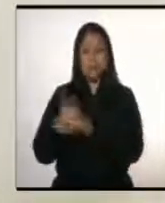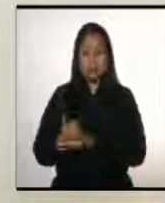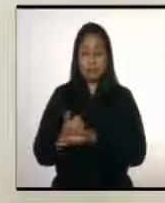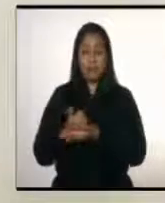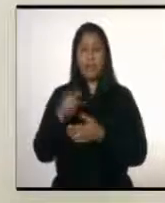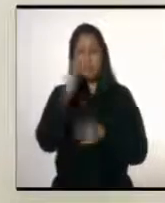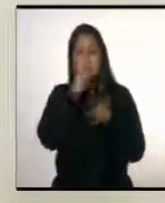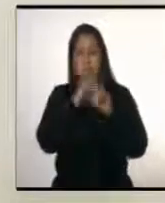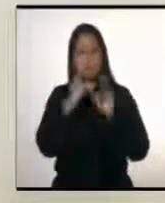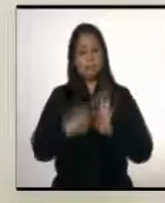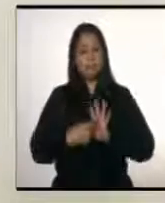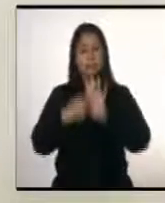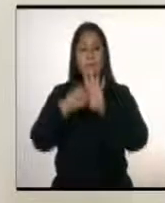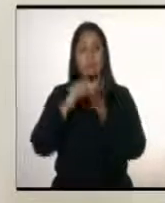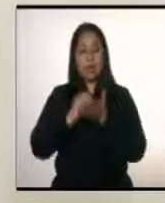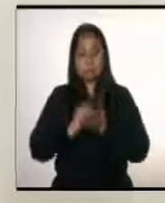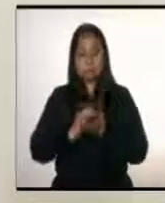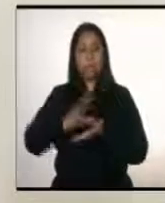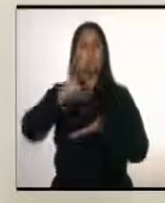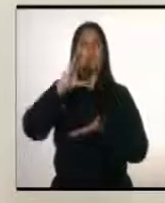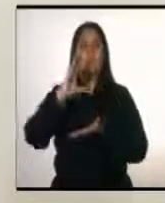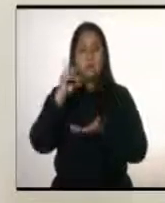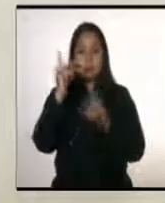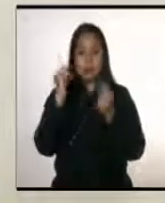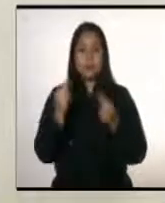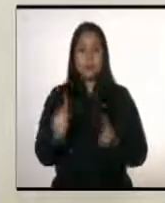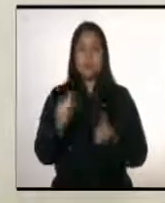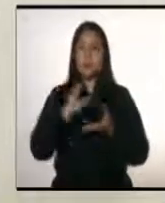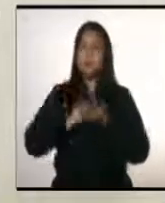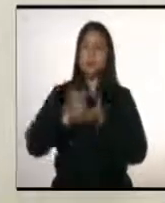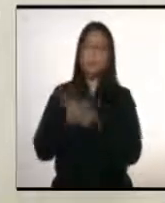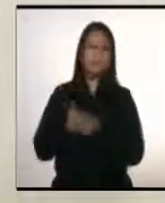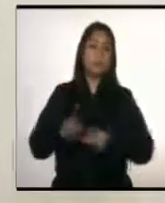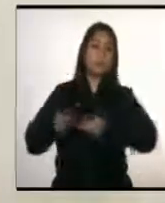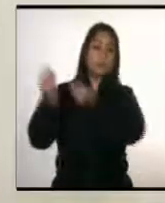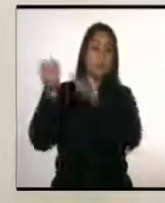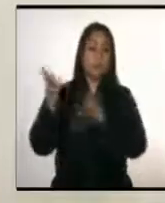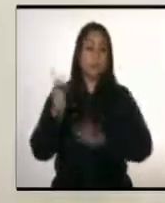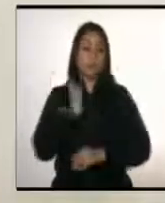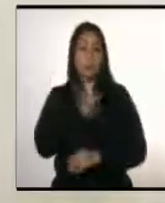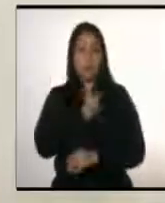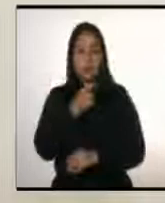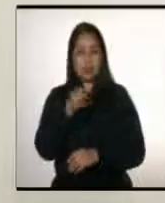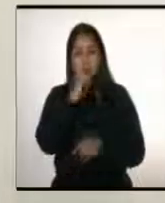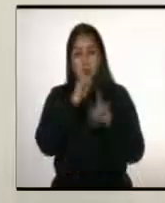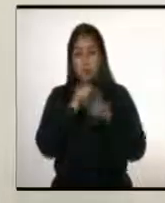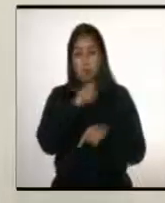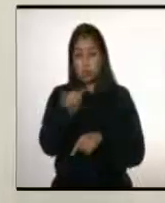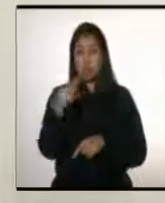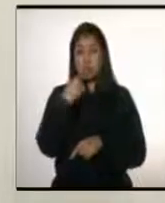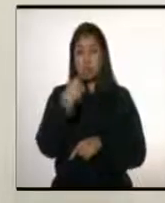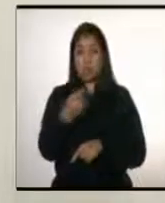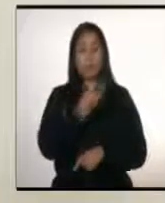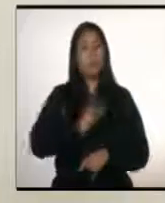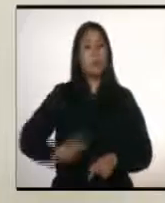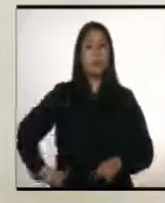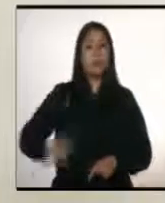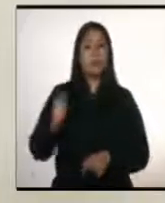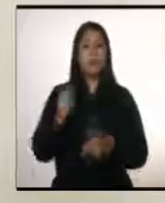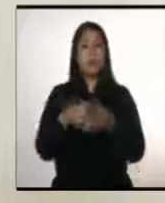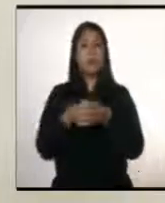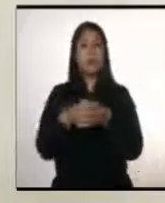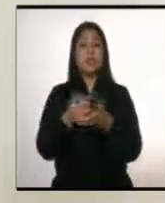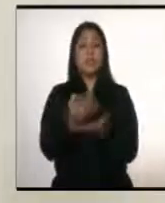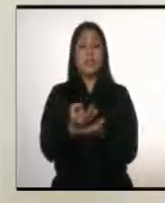dentro de la ampliación presupuestaria que está ahí en el Congreso de la República y la cual le he pedido al señor presidente de la Comisión de Finanzas